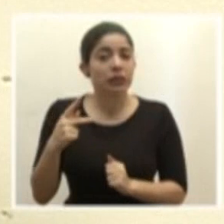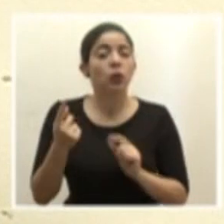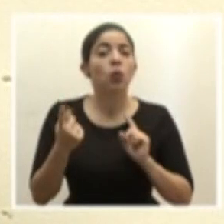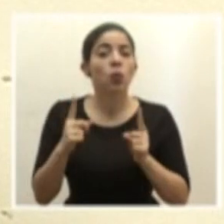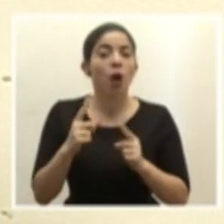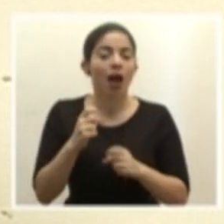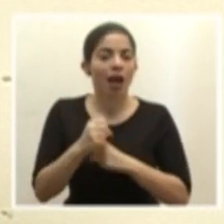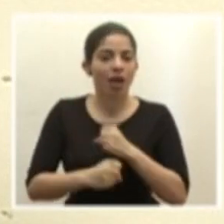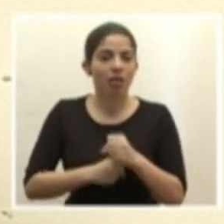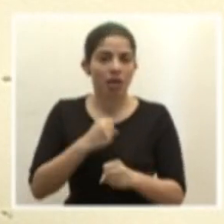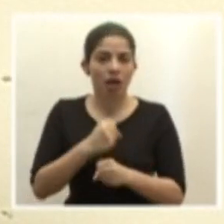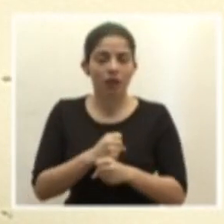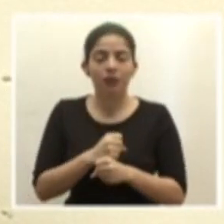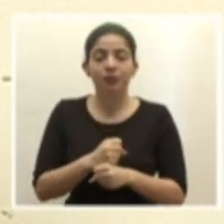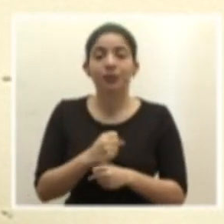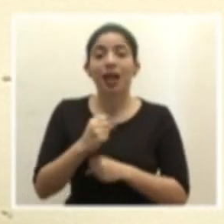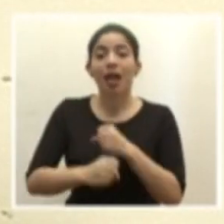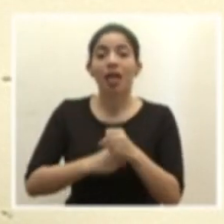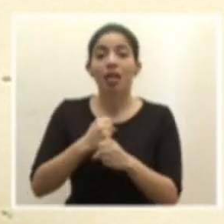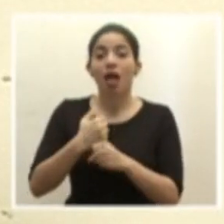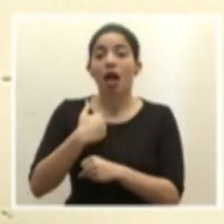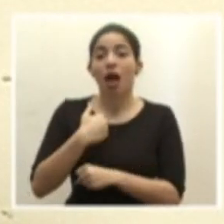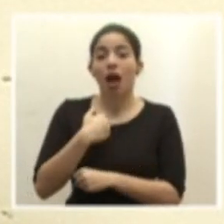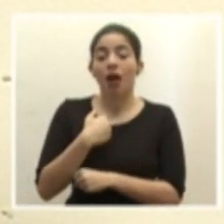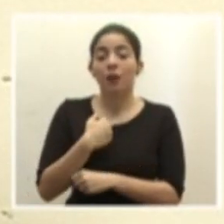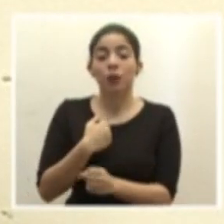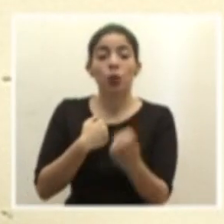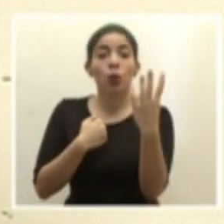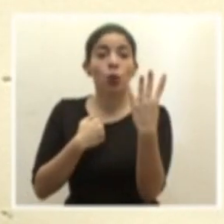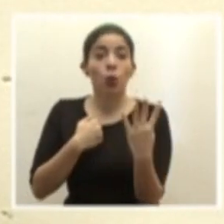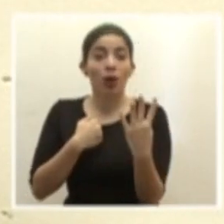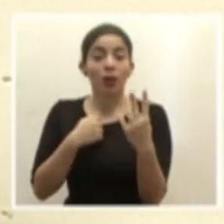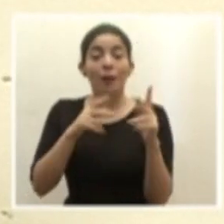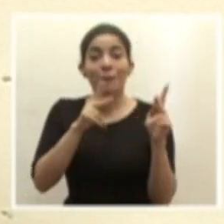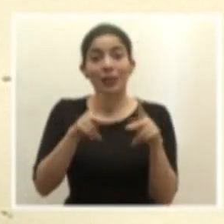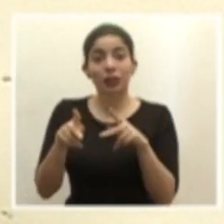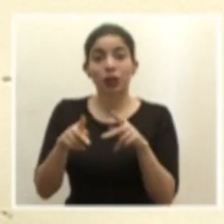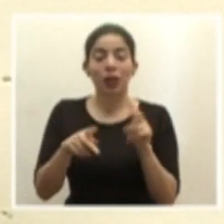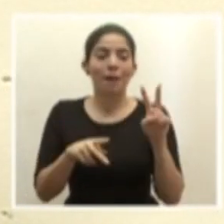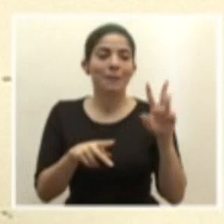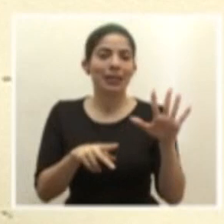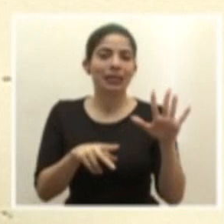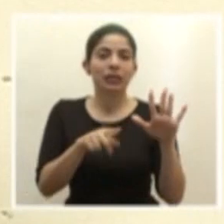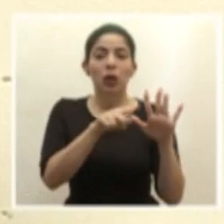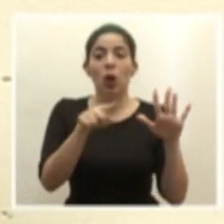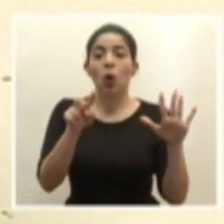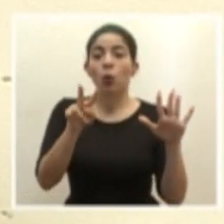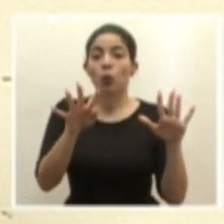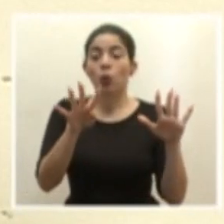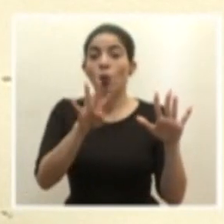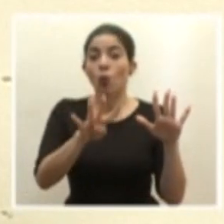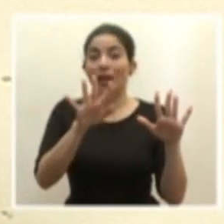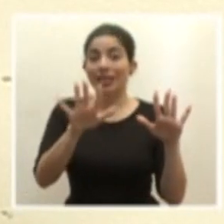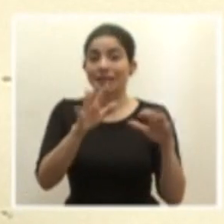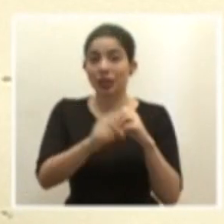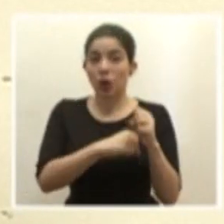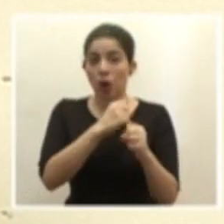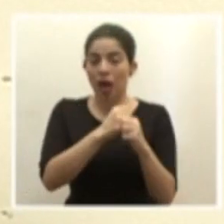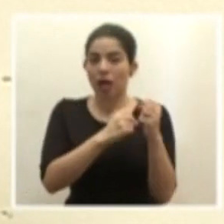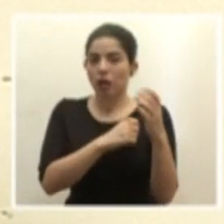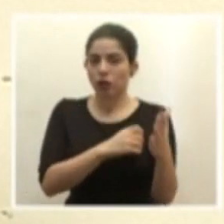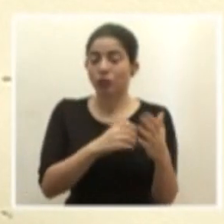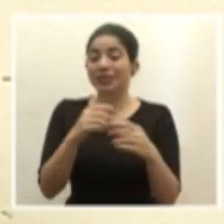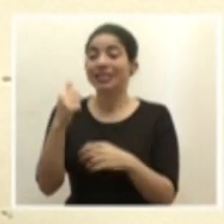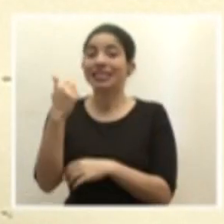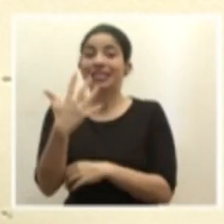edad. Por rango de edad tenemos 4 personas de 25 a 45 años, 5 que han estado de